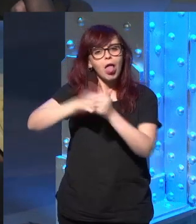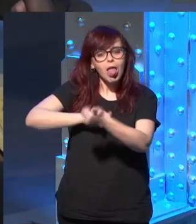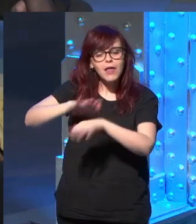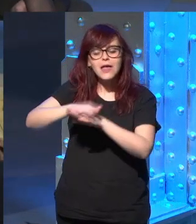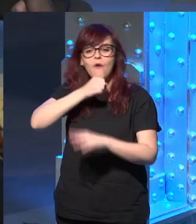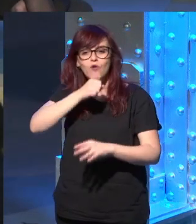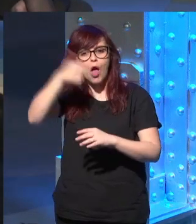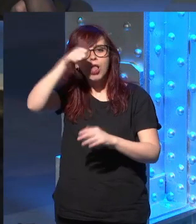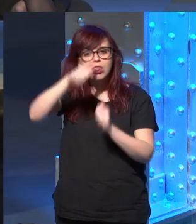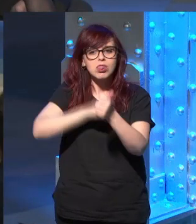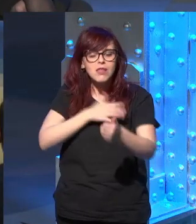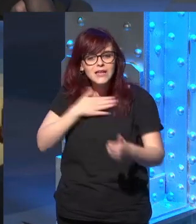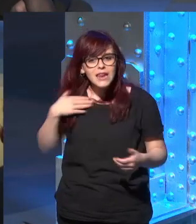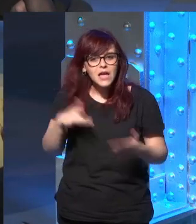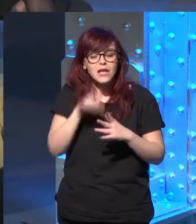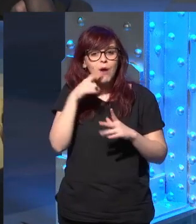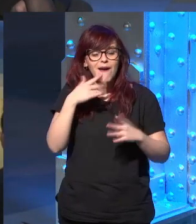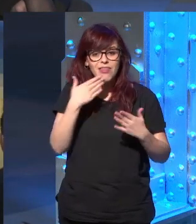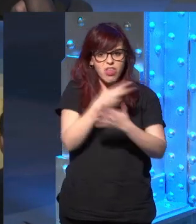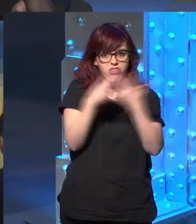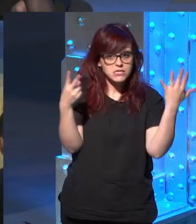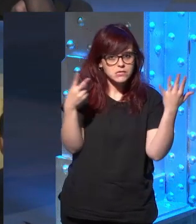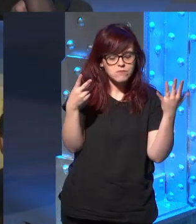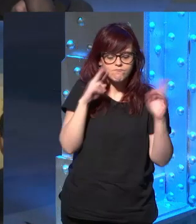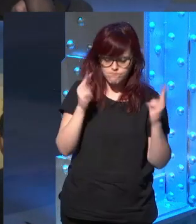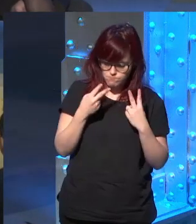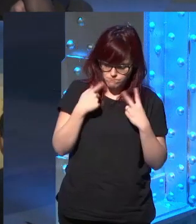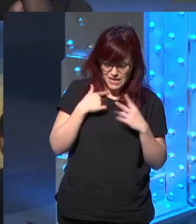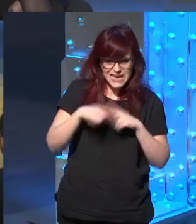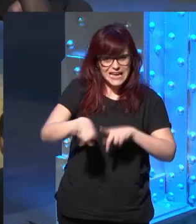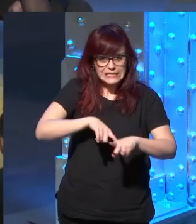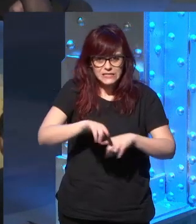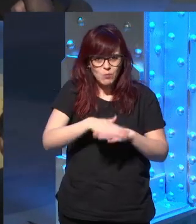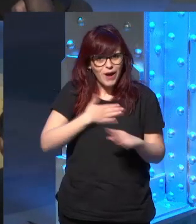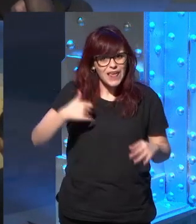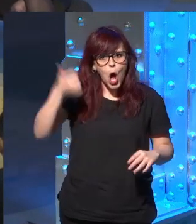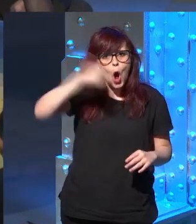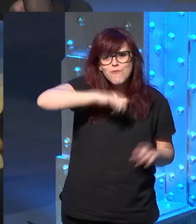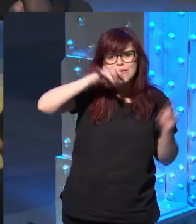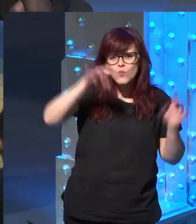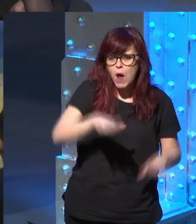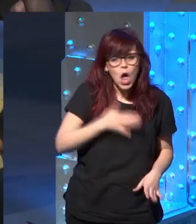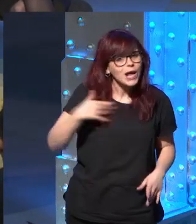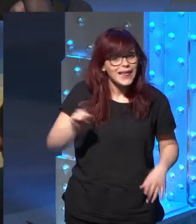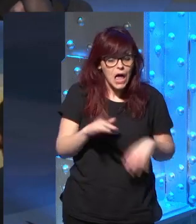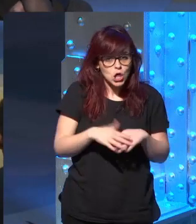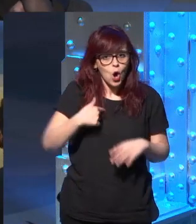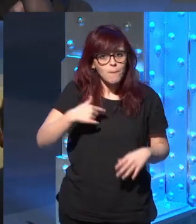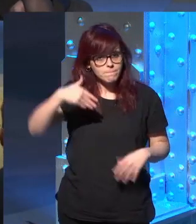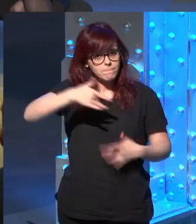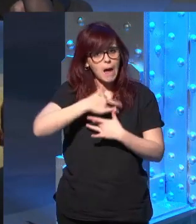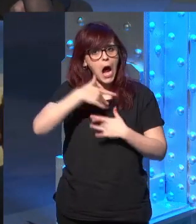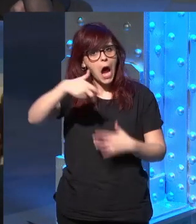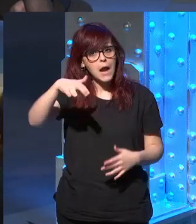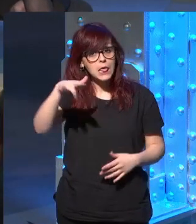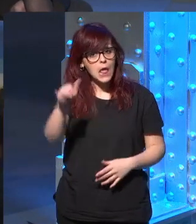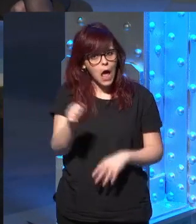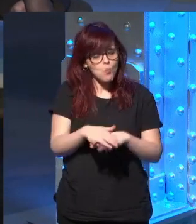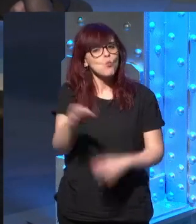años, tuve como una crisis porque me di cuenta que yo no tenía que ser como un hombre ni parecer como un hombre, que yo siendo María,